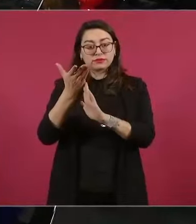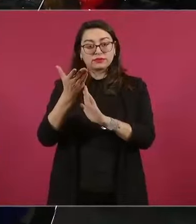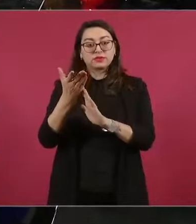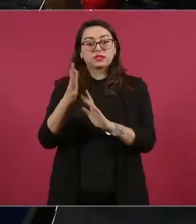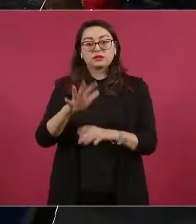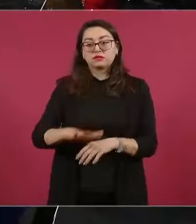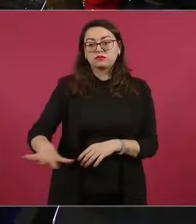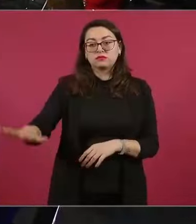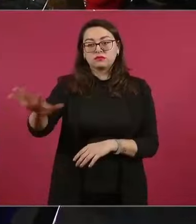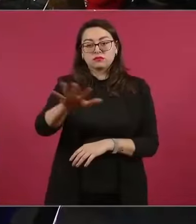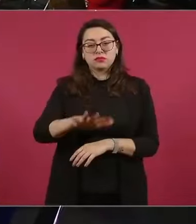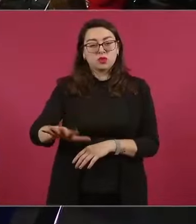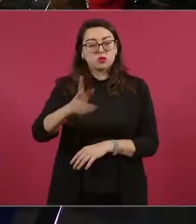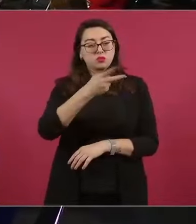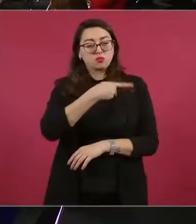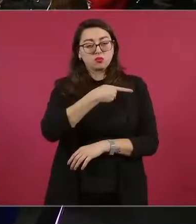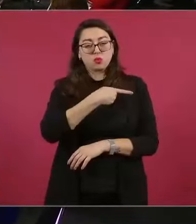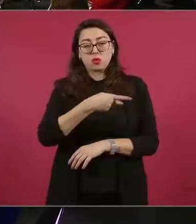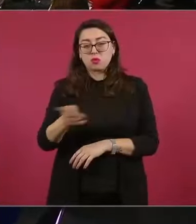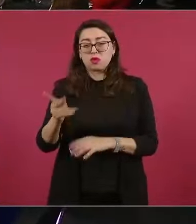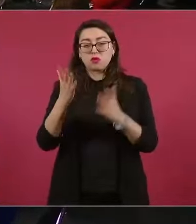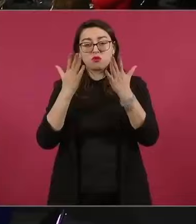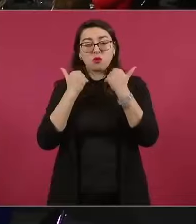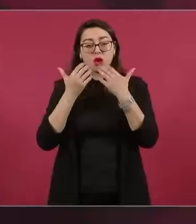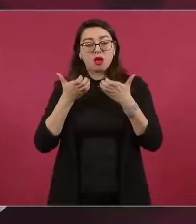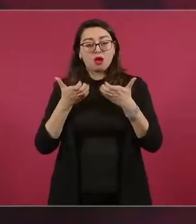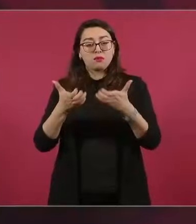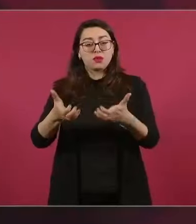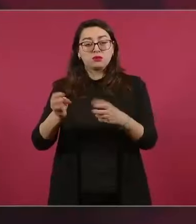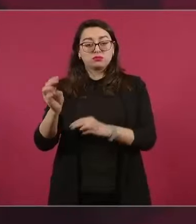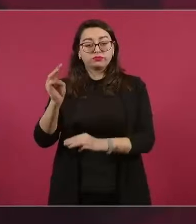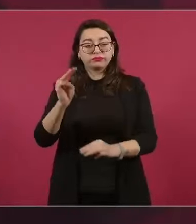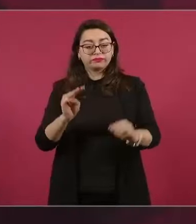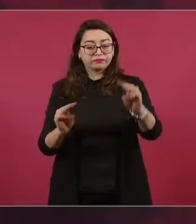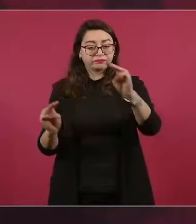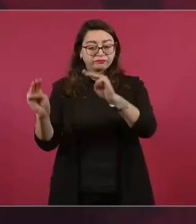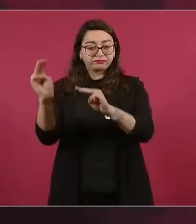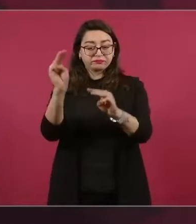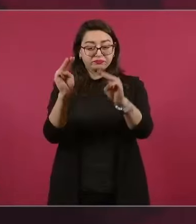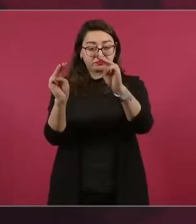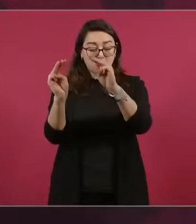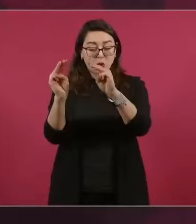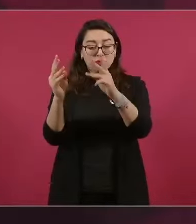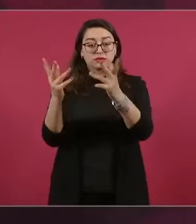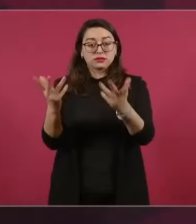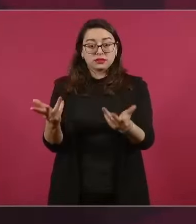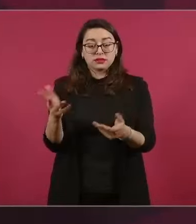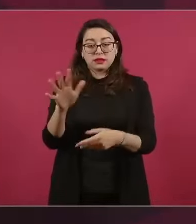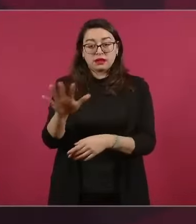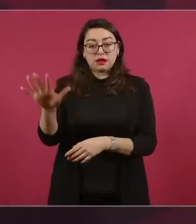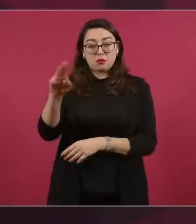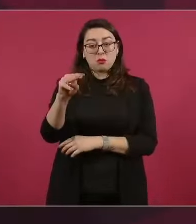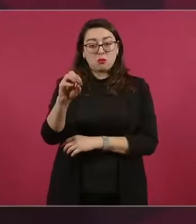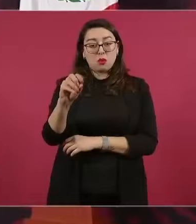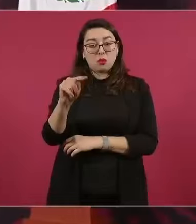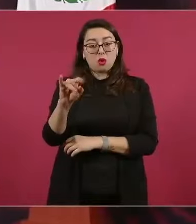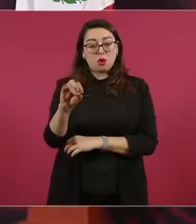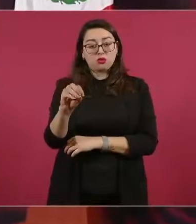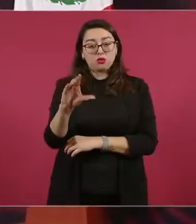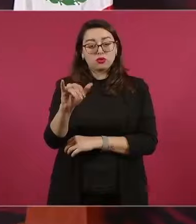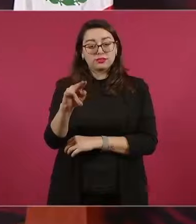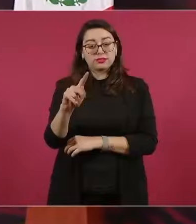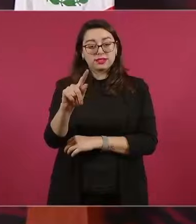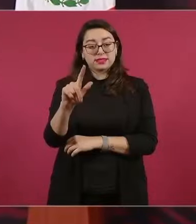una zona muy pobre, aislada, la sierra de Chiapas, de Motocintla a